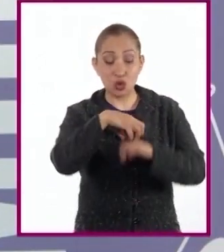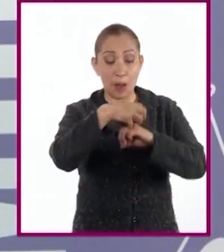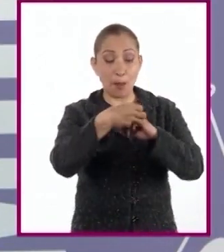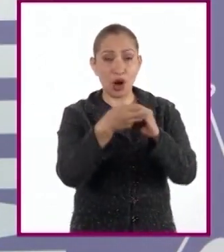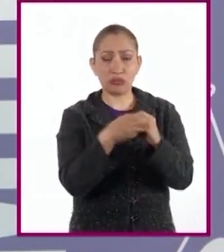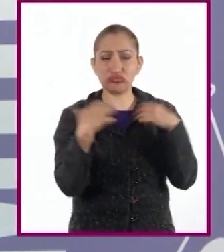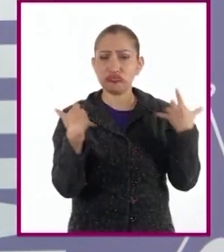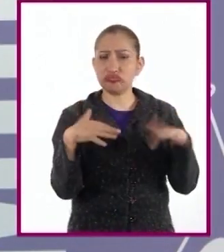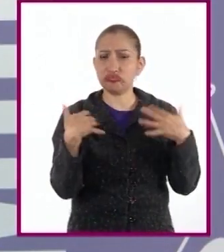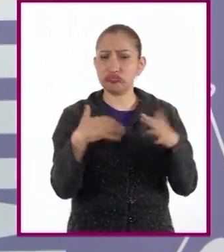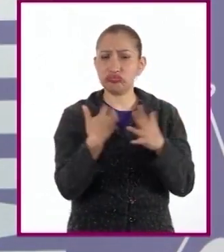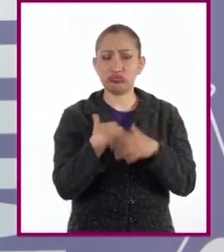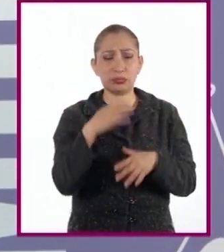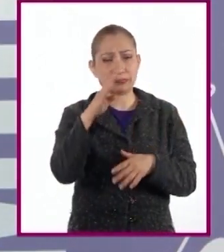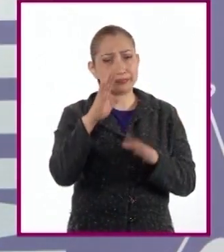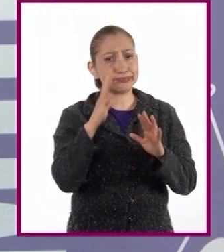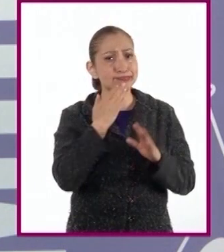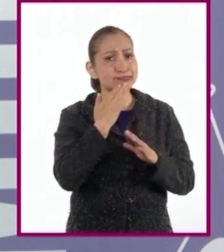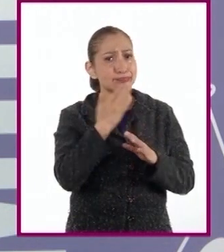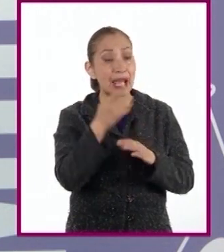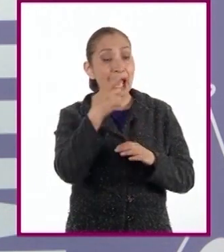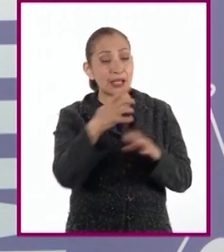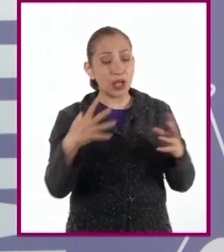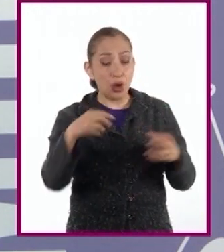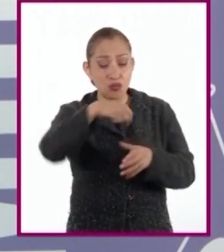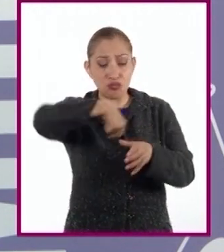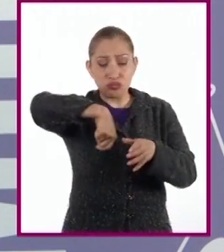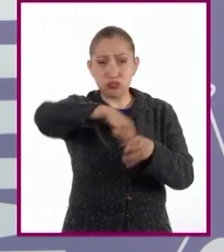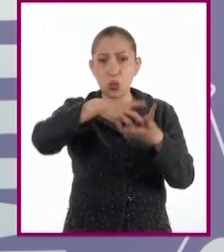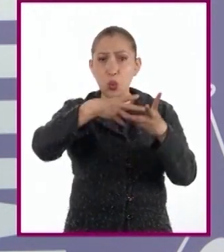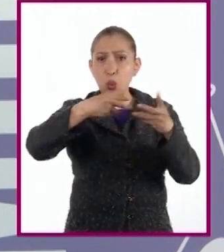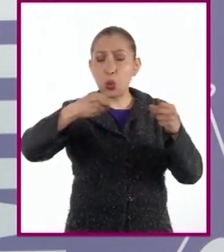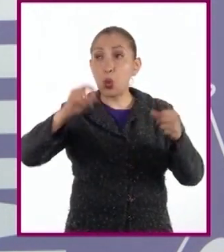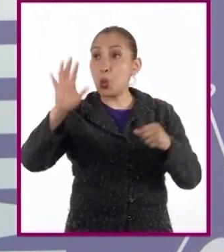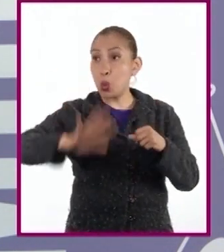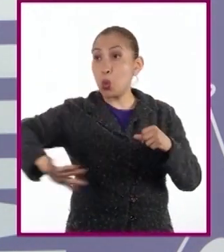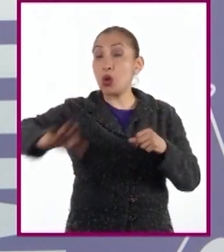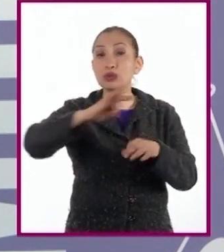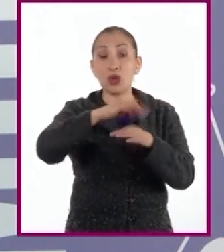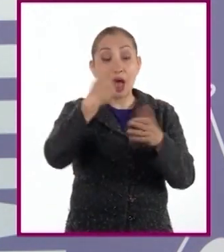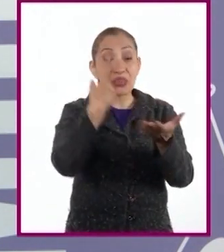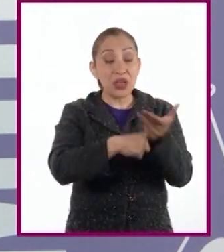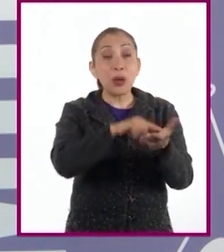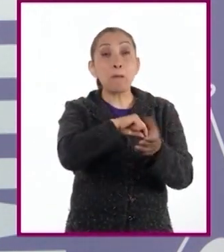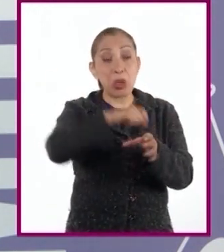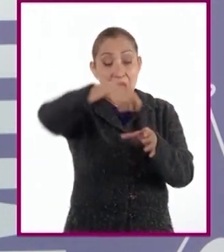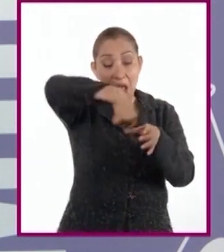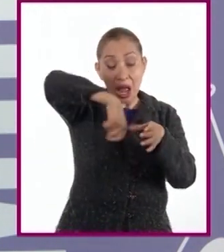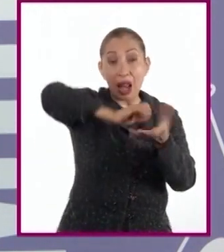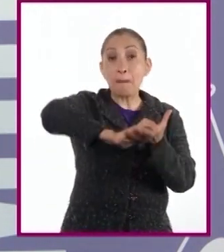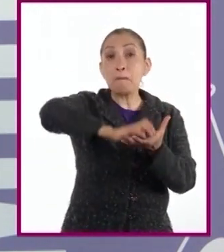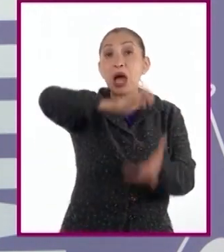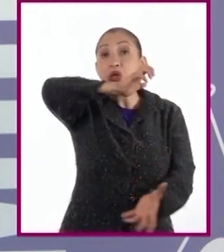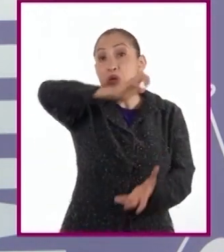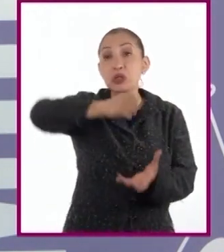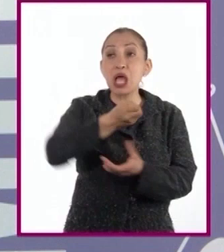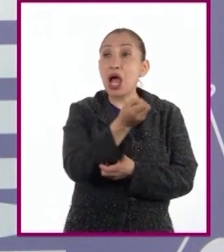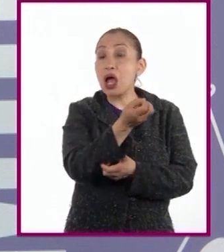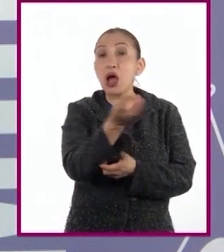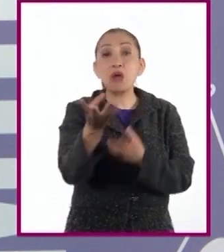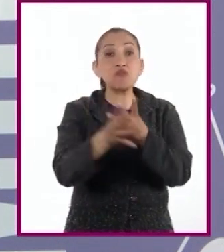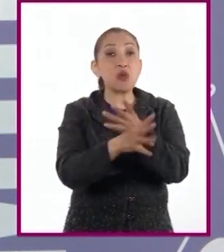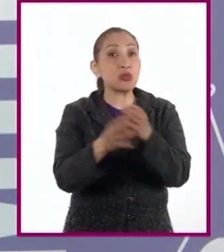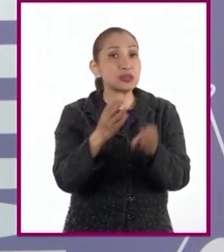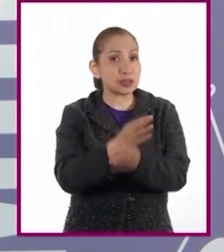molécula extraordinaria. Como saben, es el disolvente universal, es decir, en ella se puede disolver casi cualquier